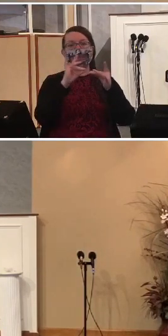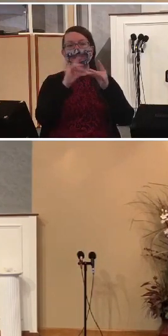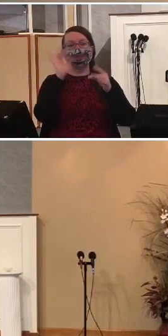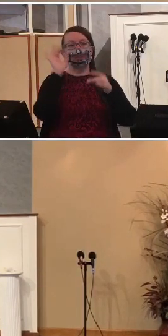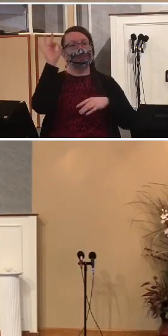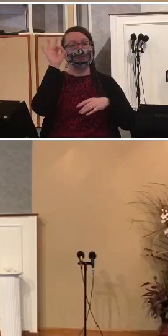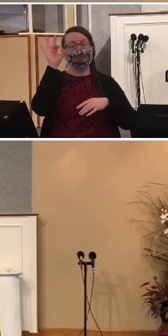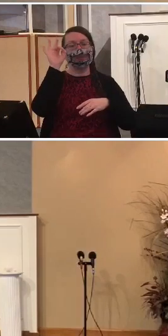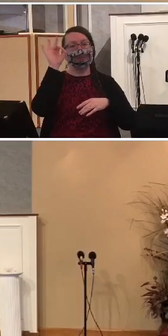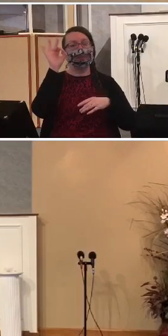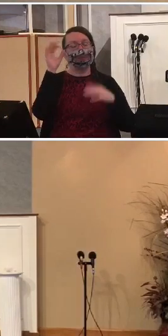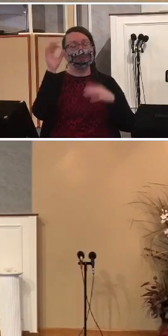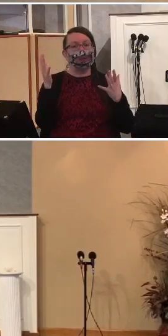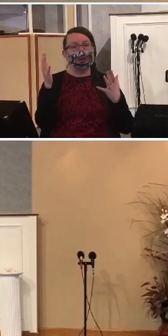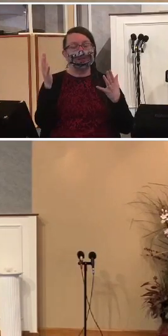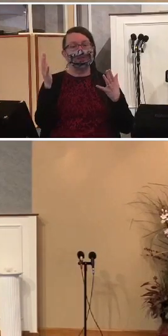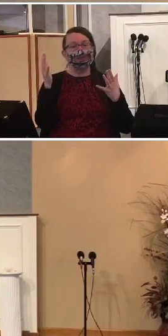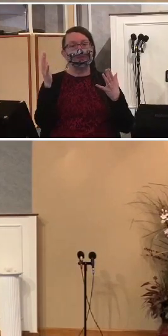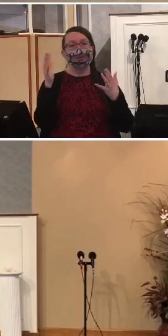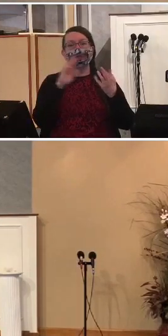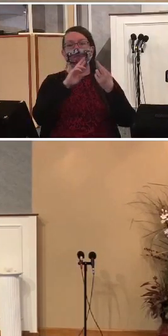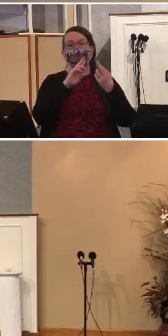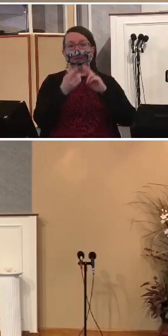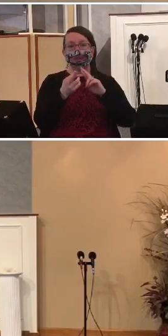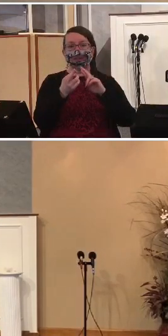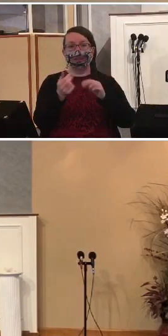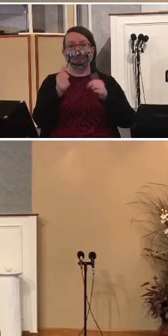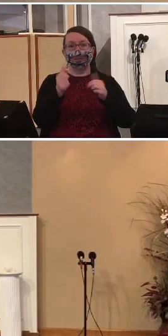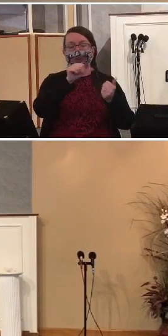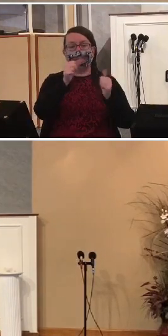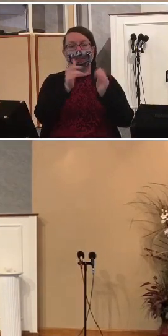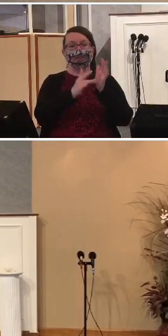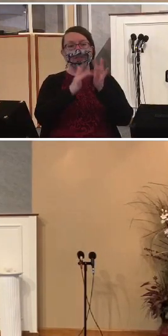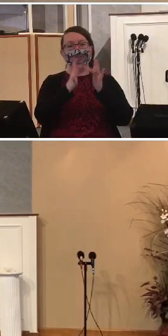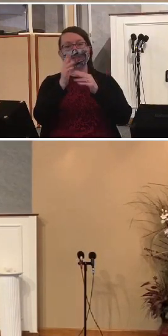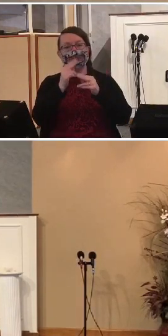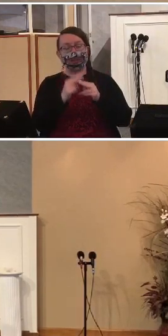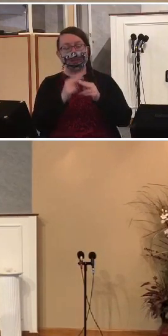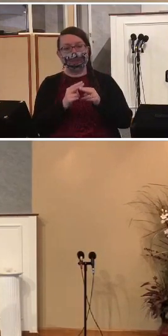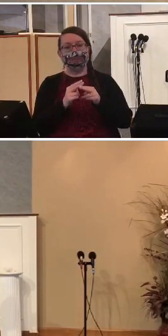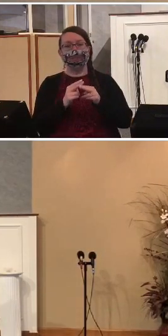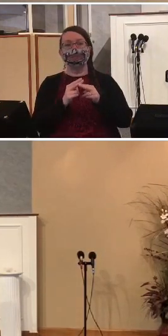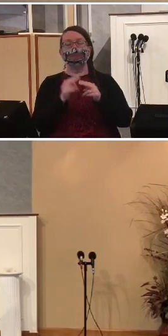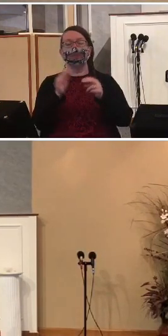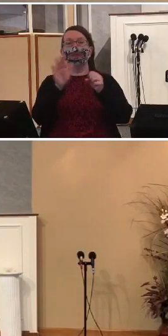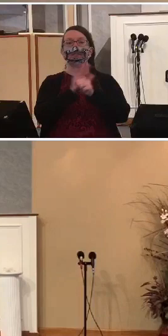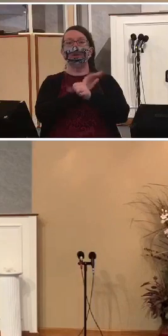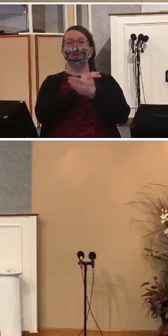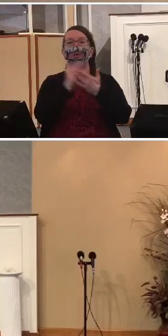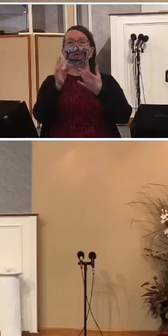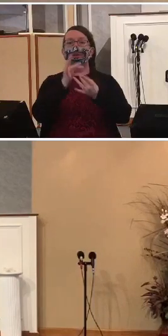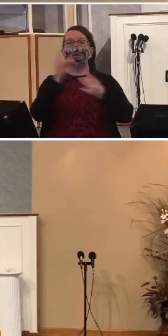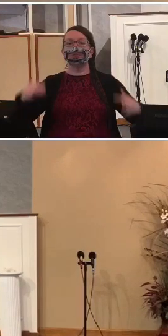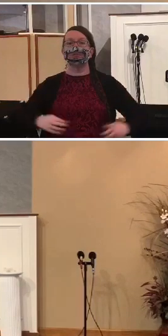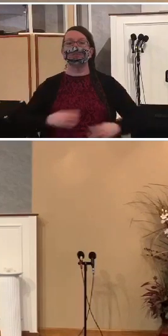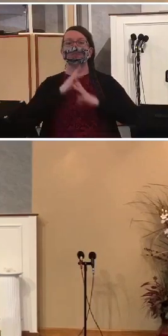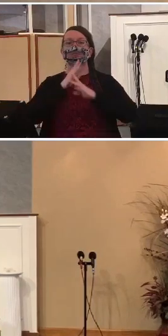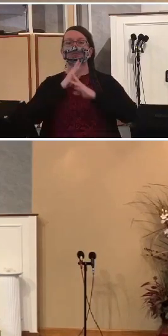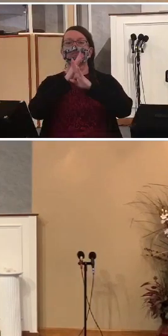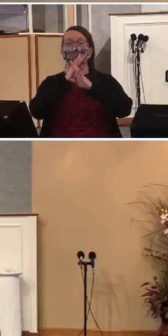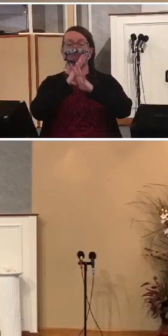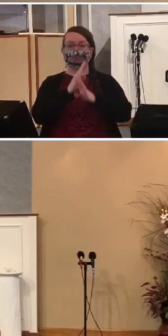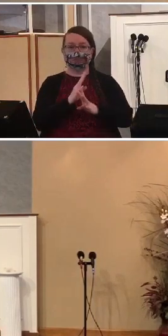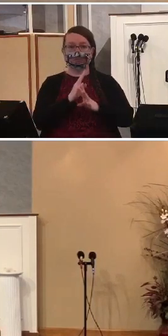¿Sabes qué? Ese es el mensaje que yo te predico a ti cada semana, que nosotros debemos